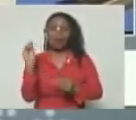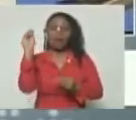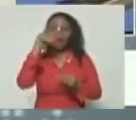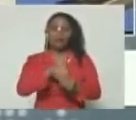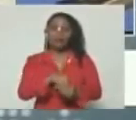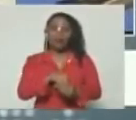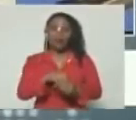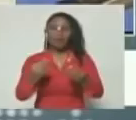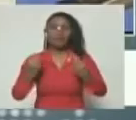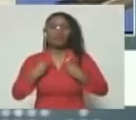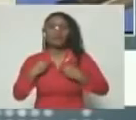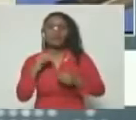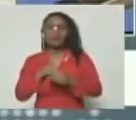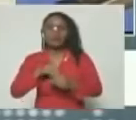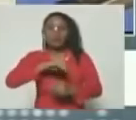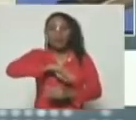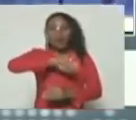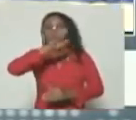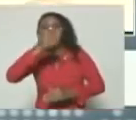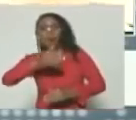en las montañas